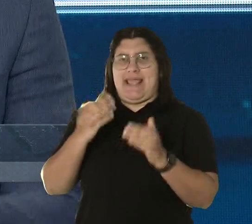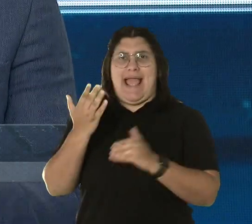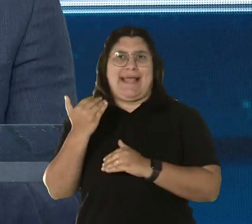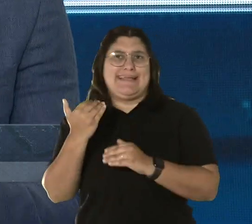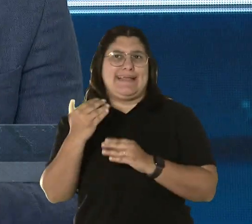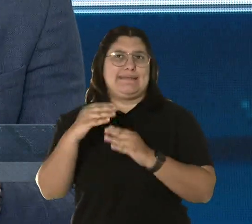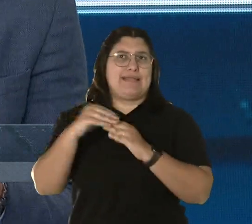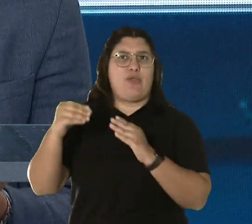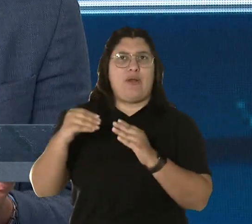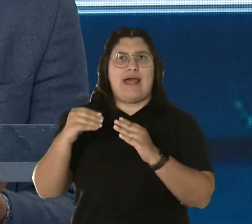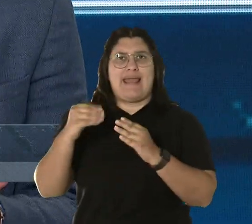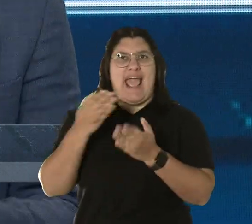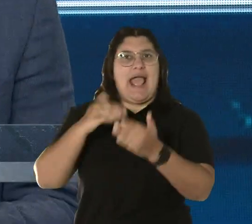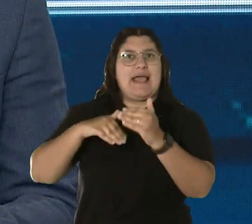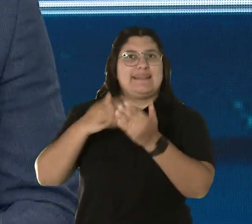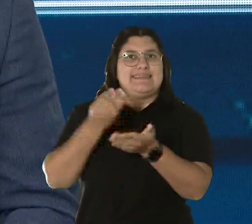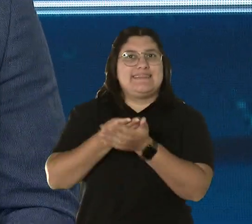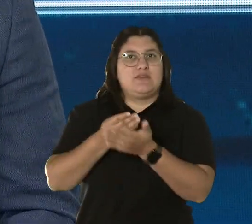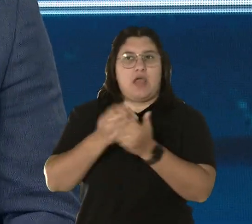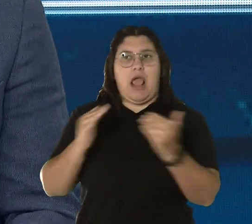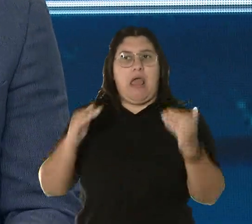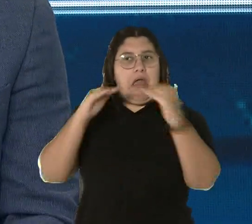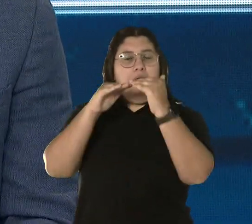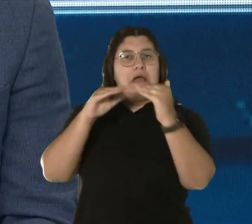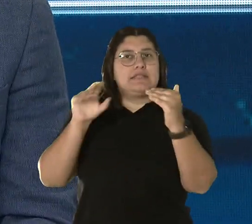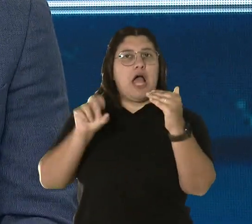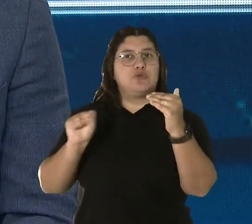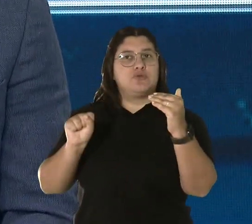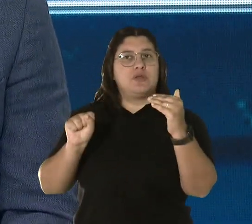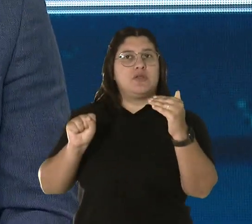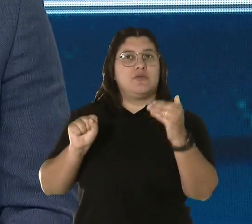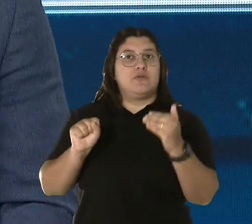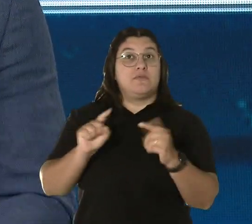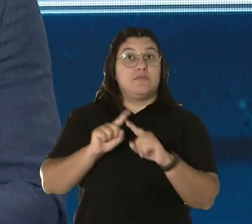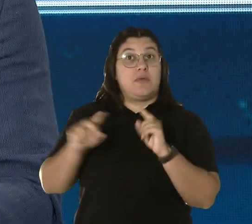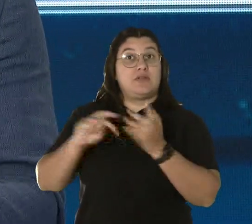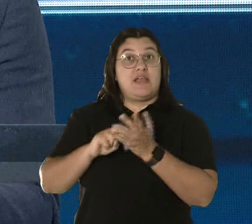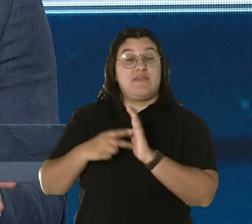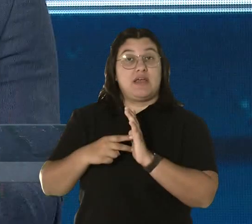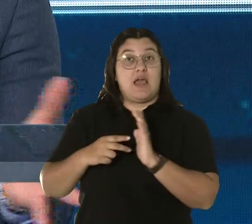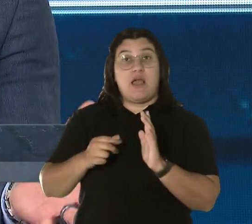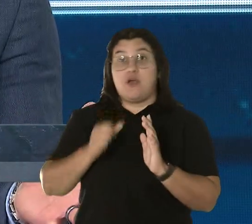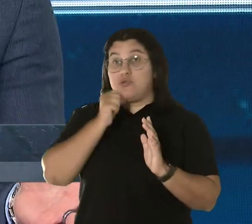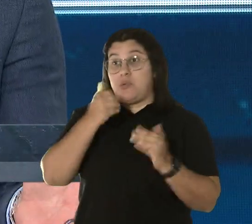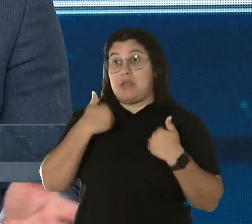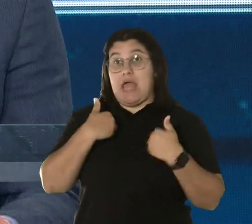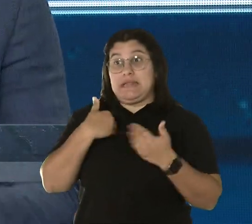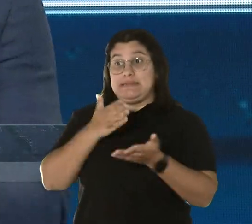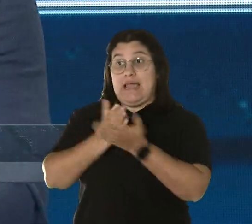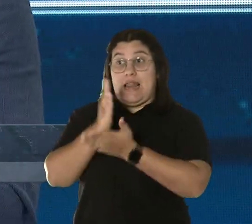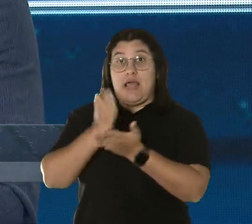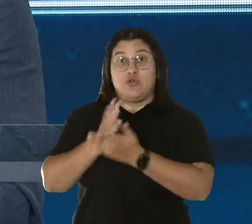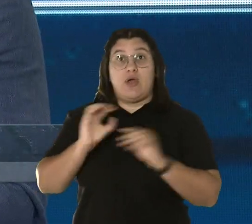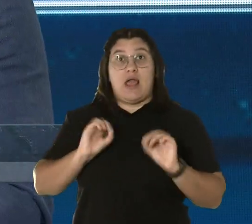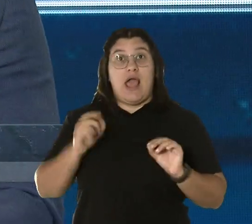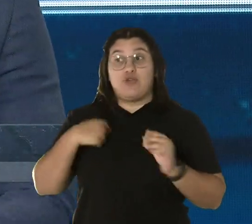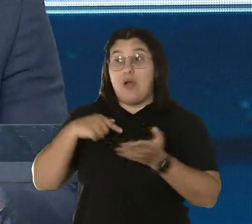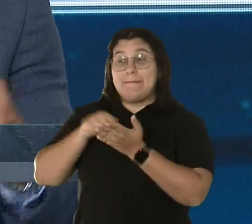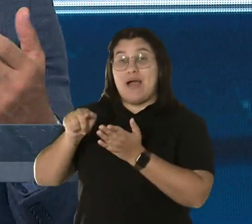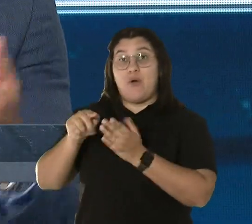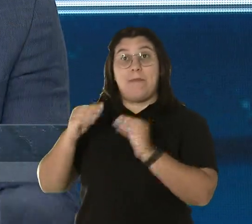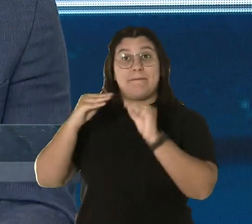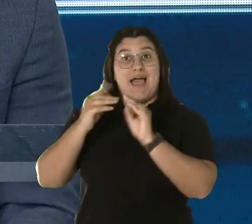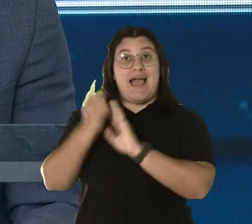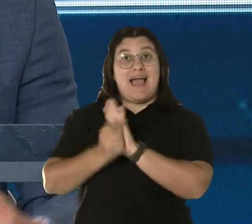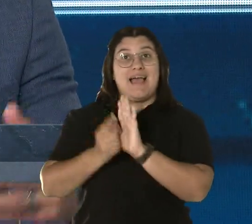hora en igualdad con los Estados Unidos. ¿Y qué eso significa? Que no van a tener derecho a nada. Te voy a pagar más por hora, pero no